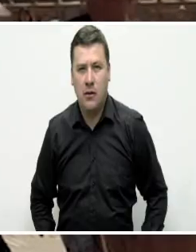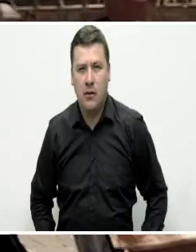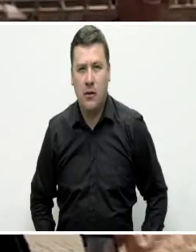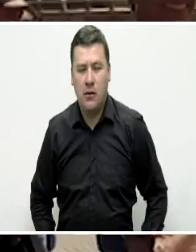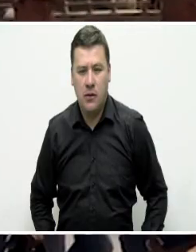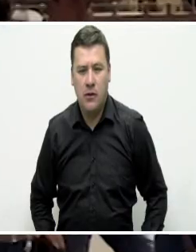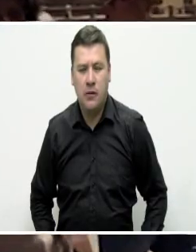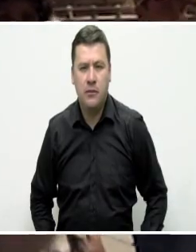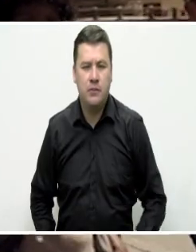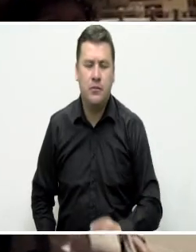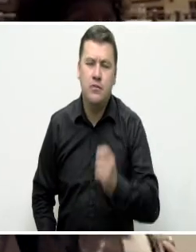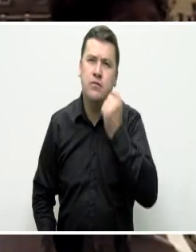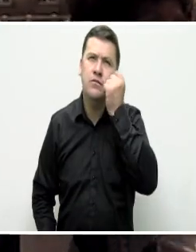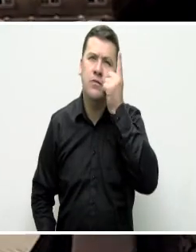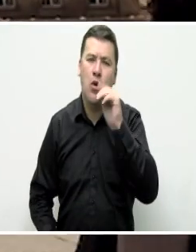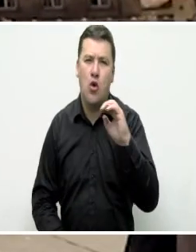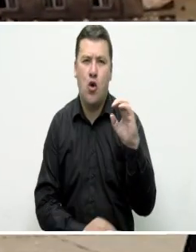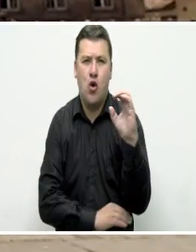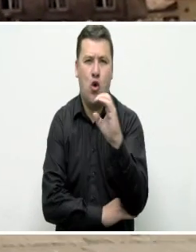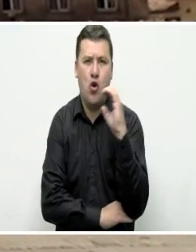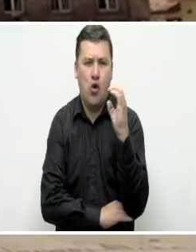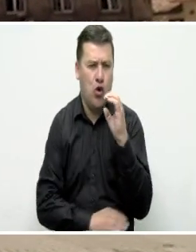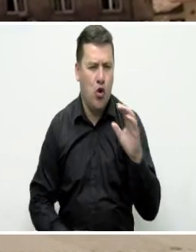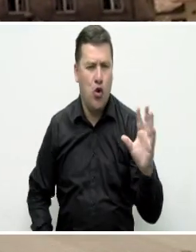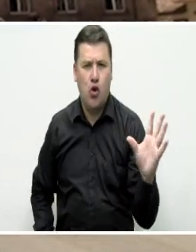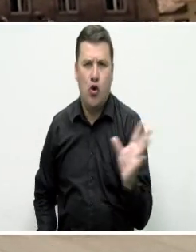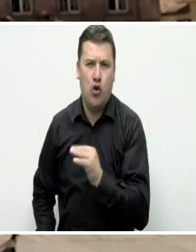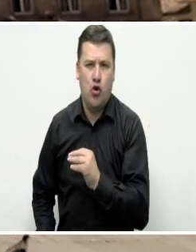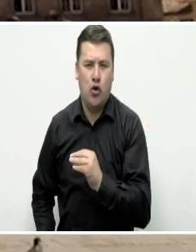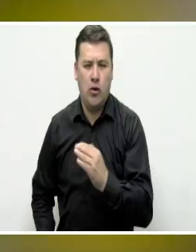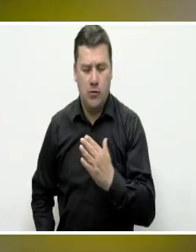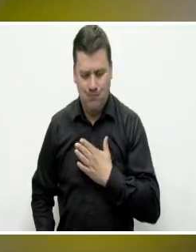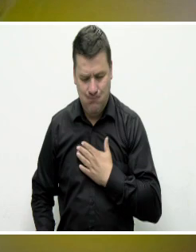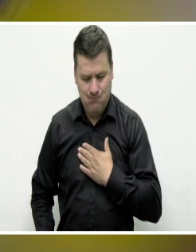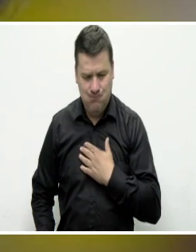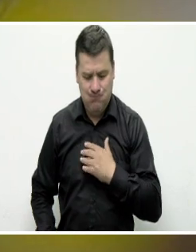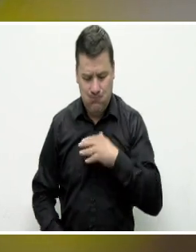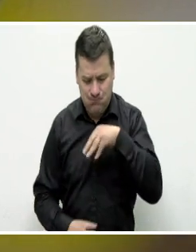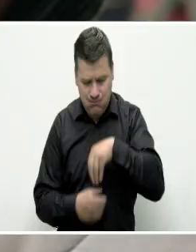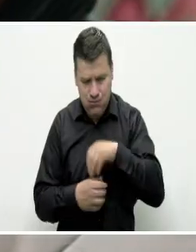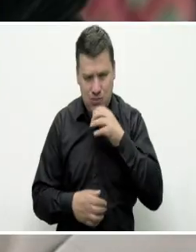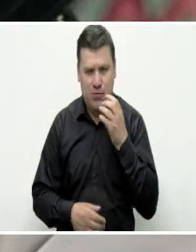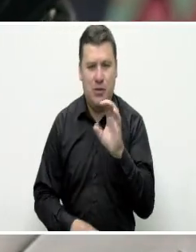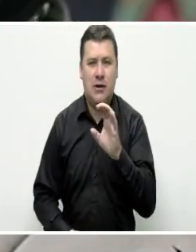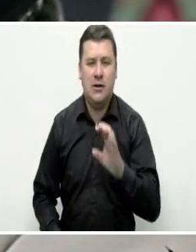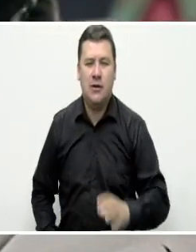Para entender que en Colombia todos somos democracia.